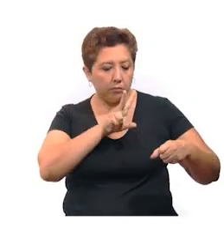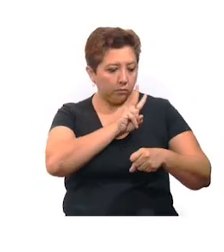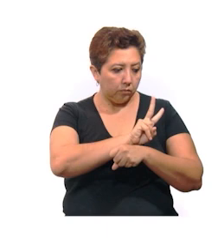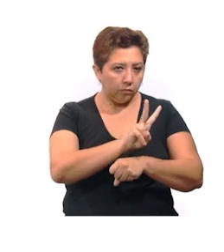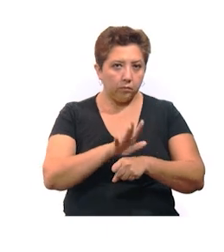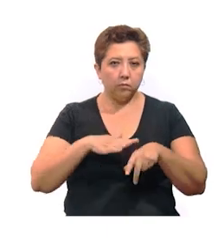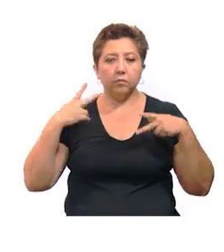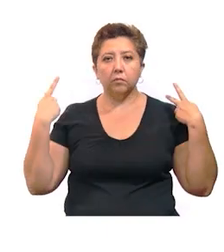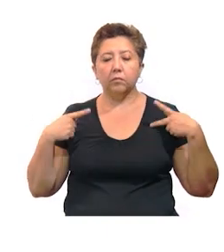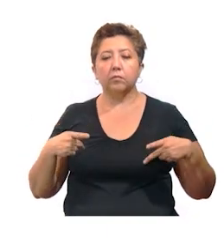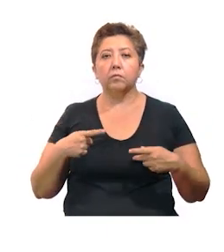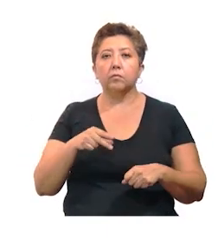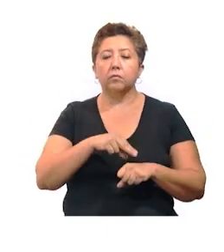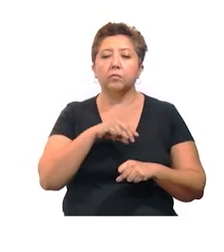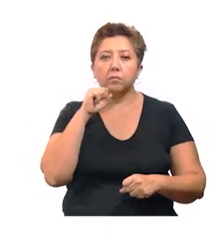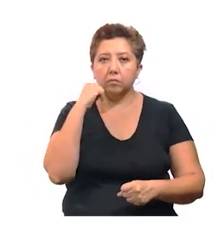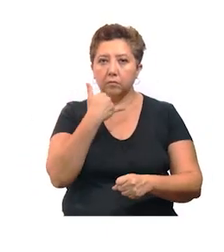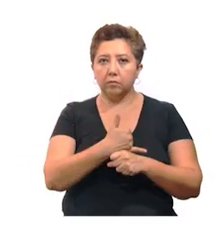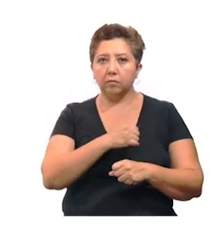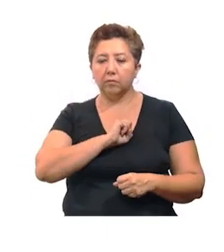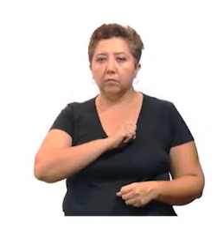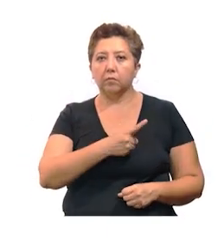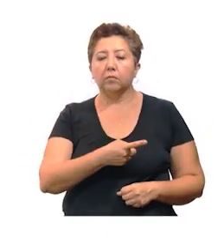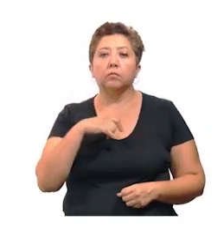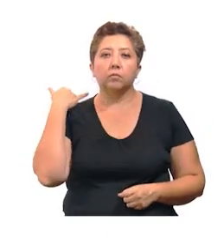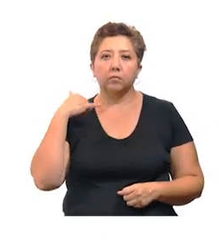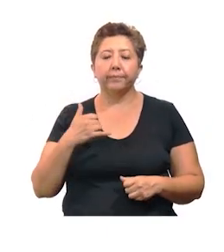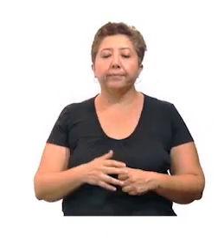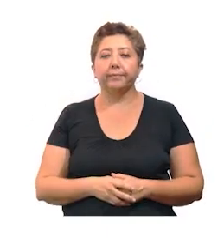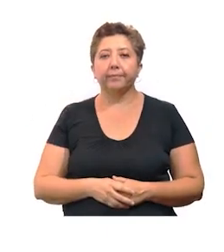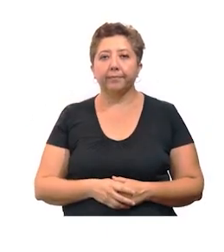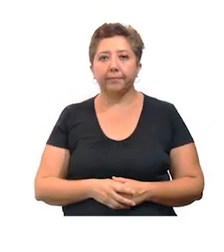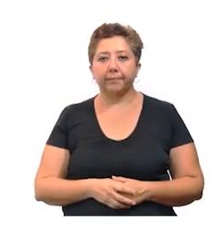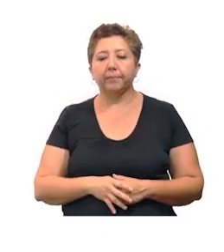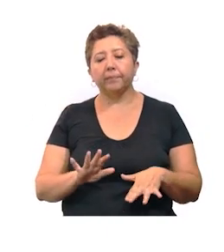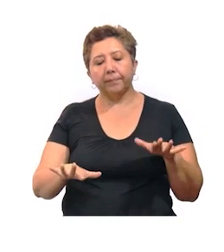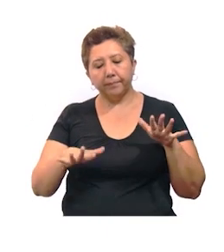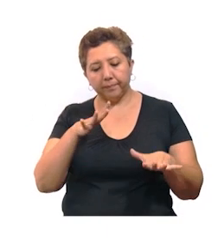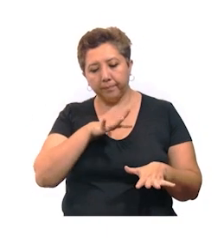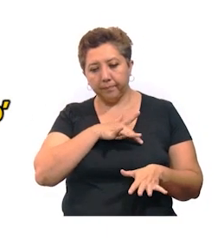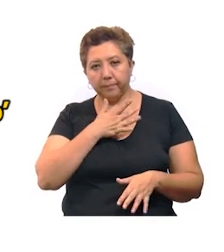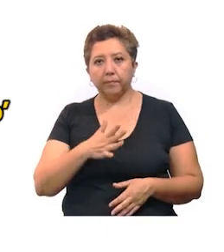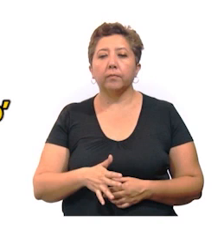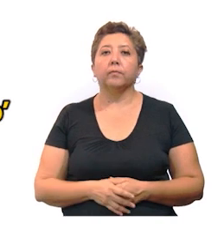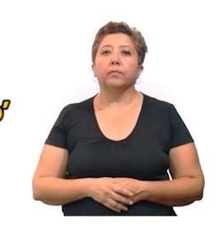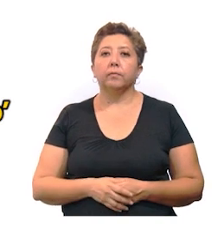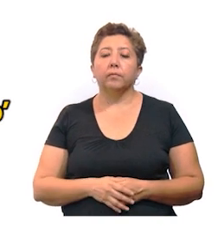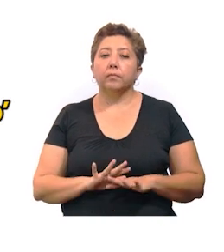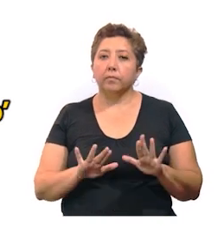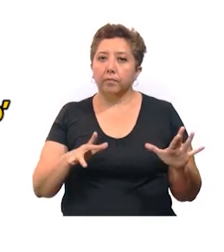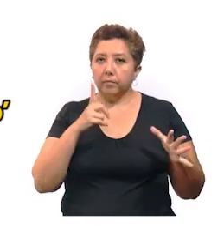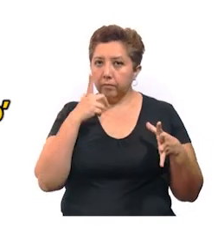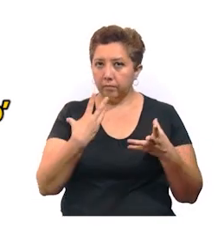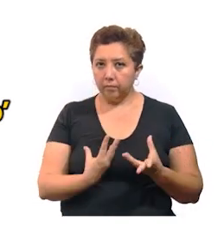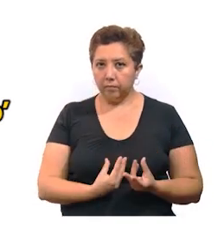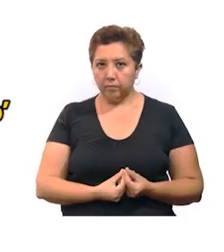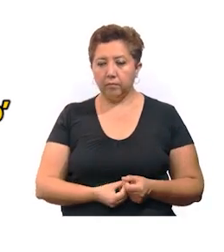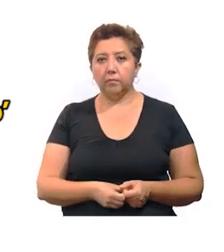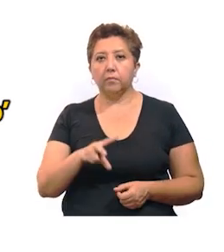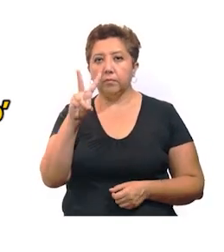constantemente por personal médico de los servicios de salud de Yucatán. Presentan síntomas leves. Como ya mencionamos,